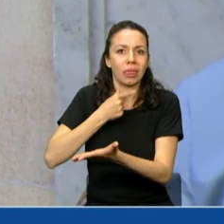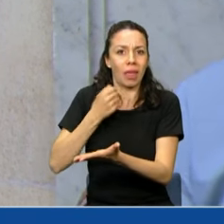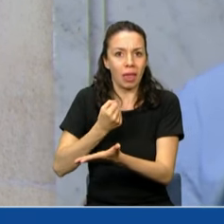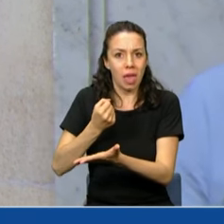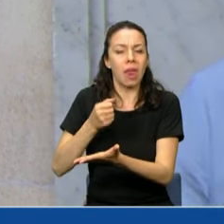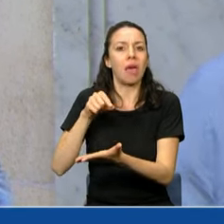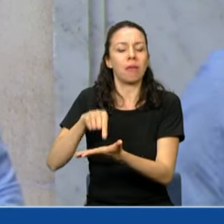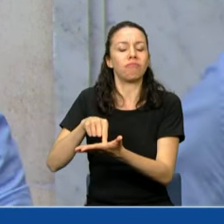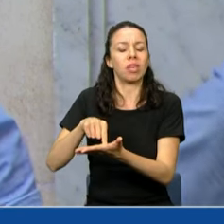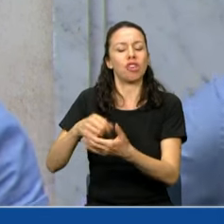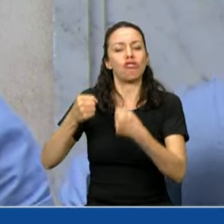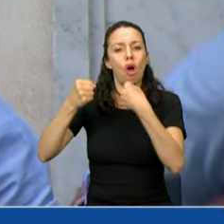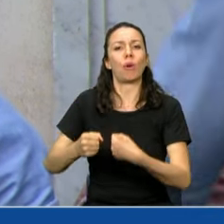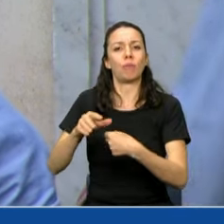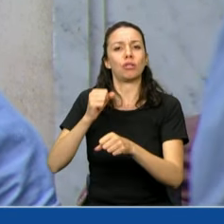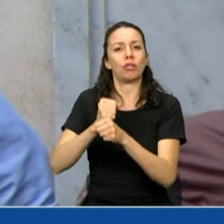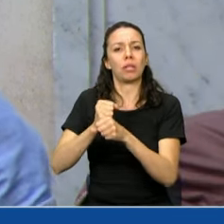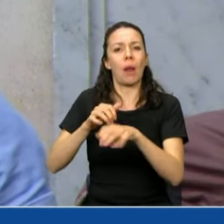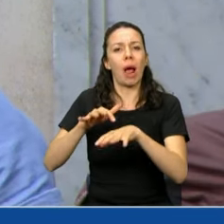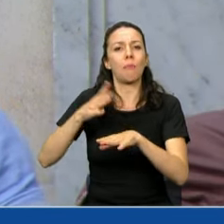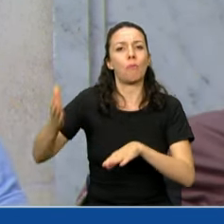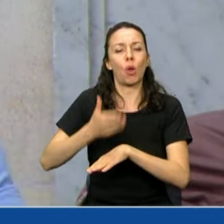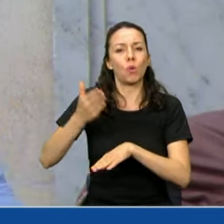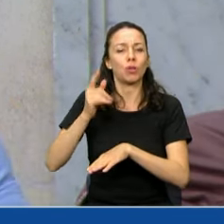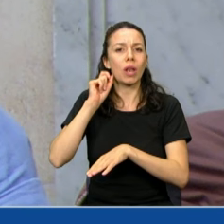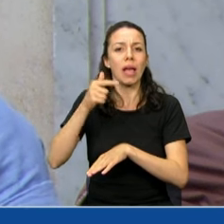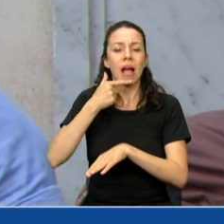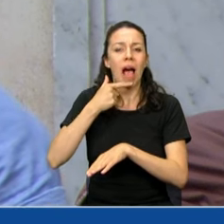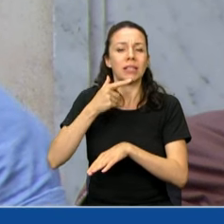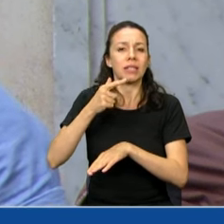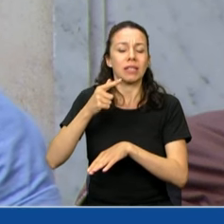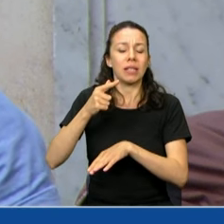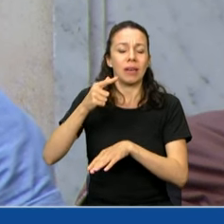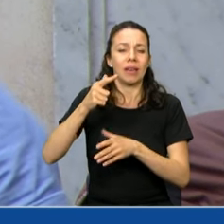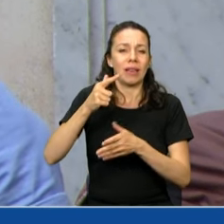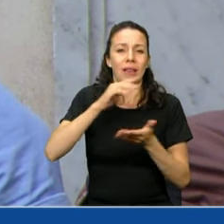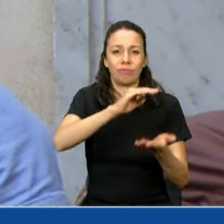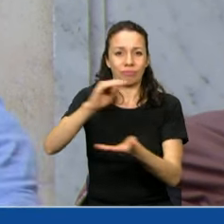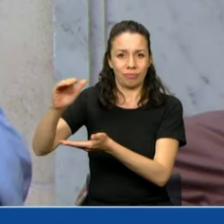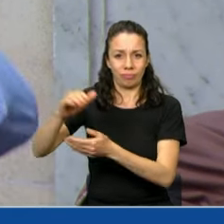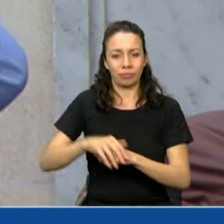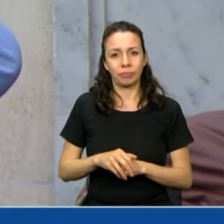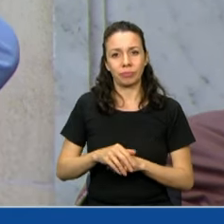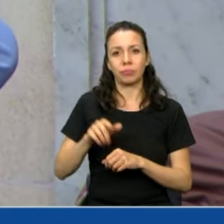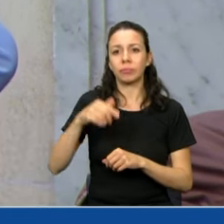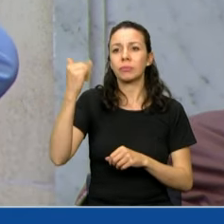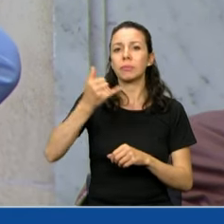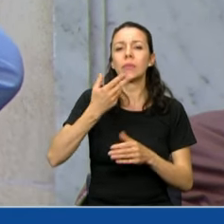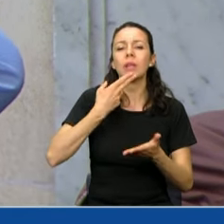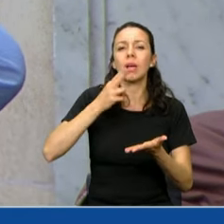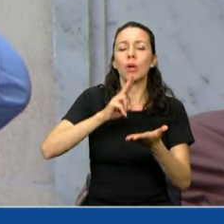que se comprometan a trabajar en la licuefacción del gas tiene una amortización acelerada de impuesto a